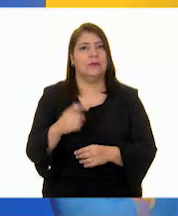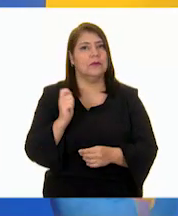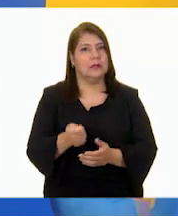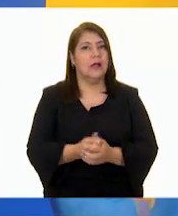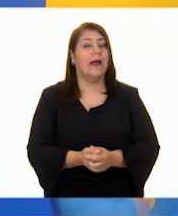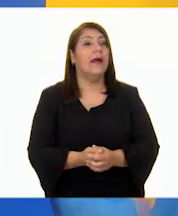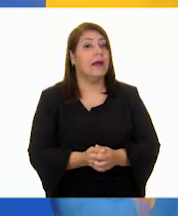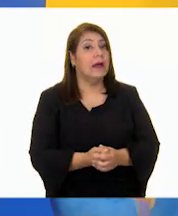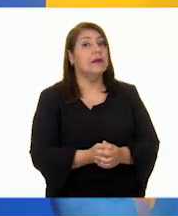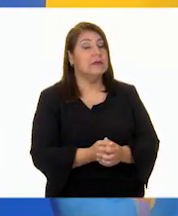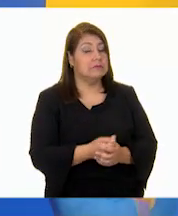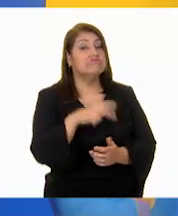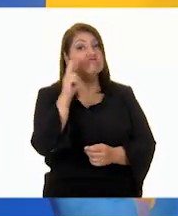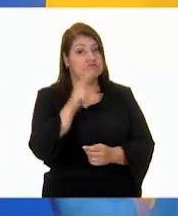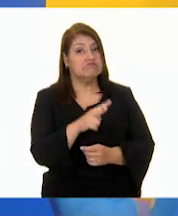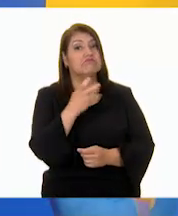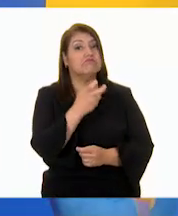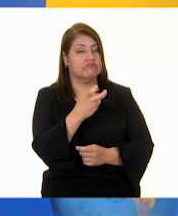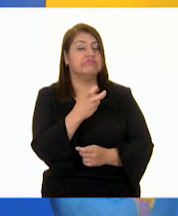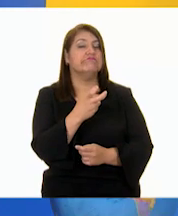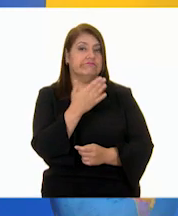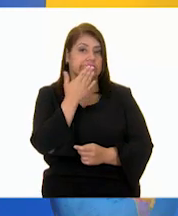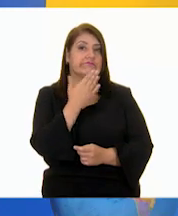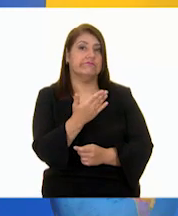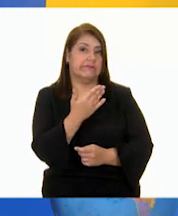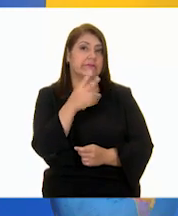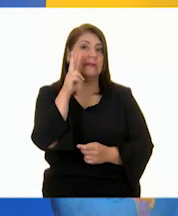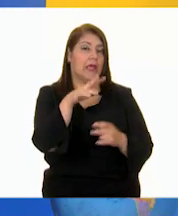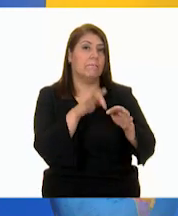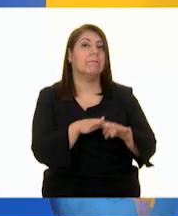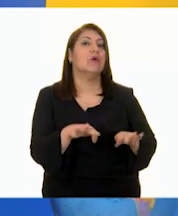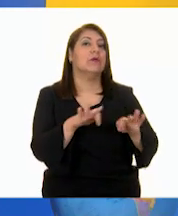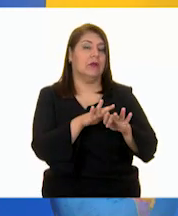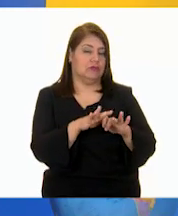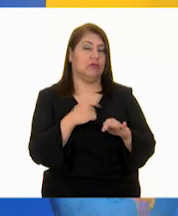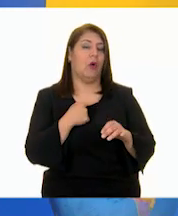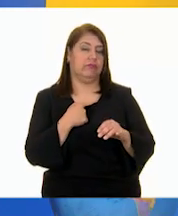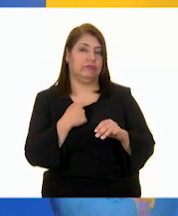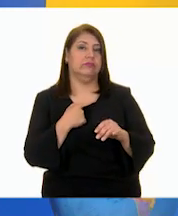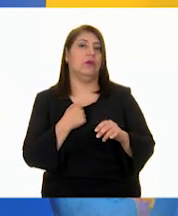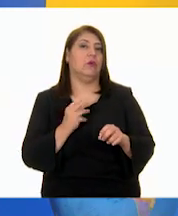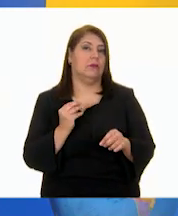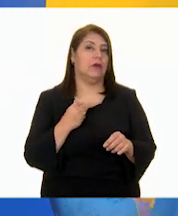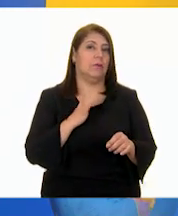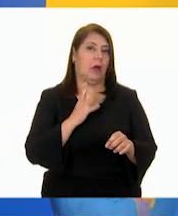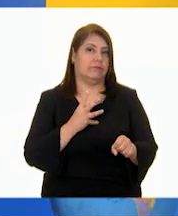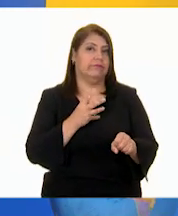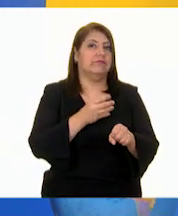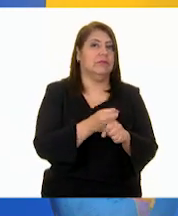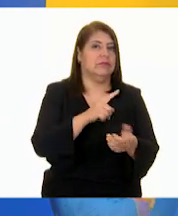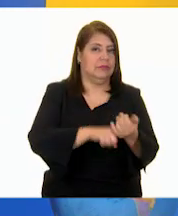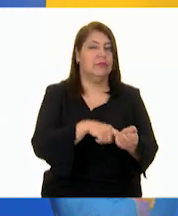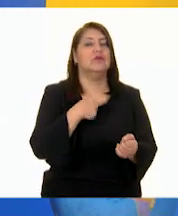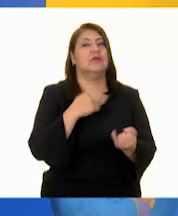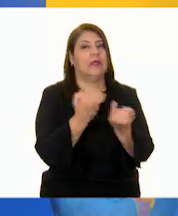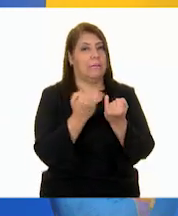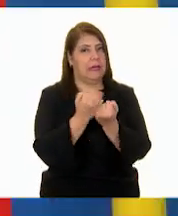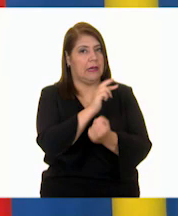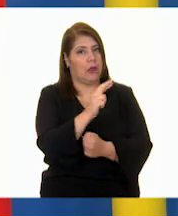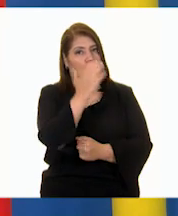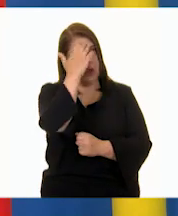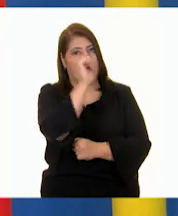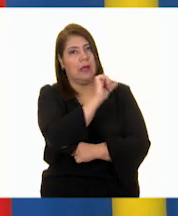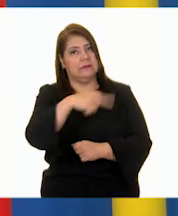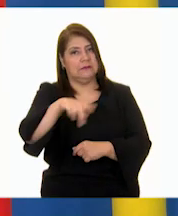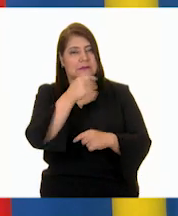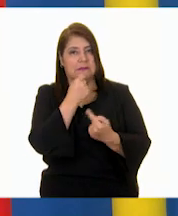un muy buen detalle de su parte y por supuesto que me sumo a ese reconocimiento. Ahora sí, comencemos. ¿Les parece?